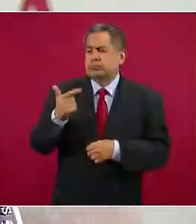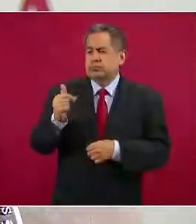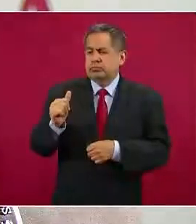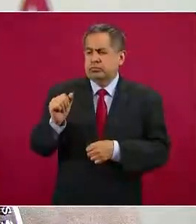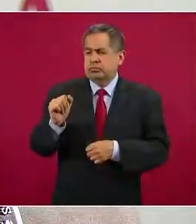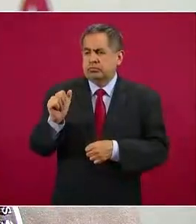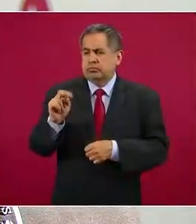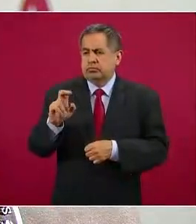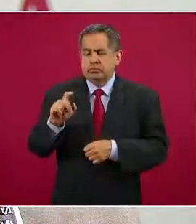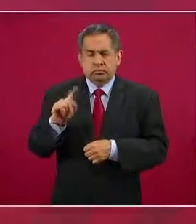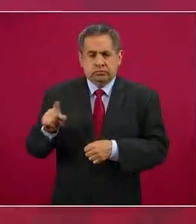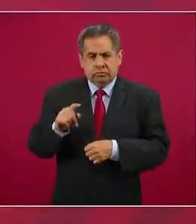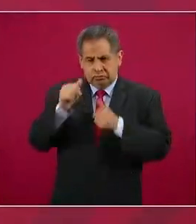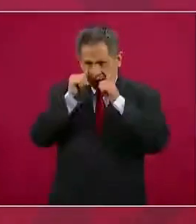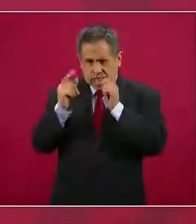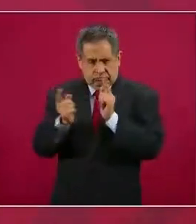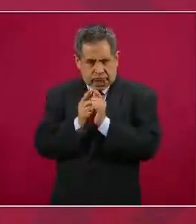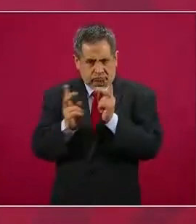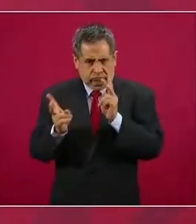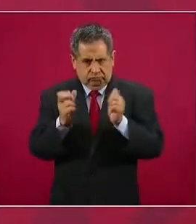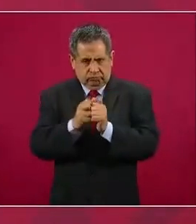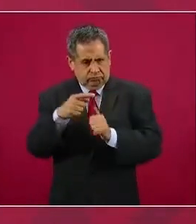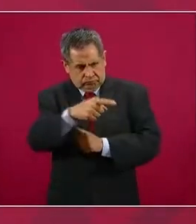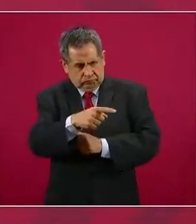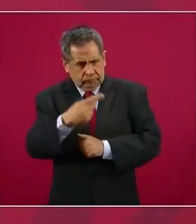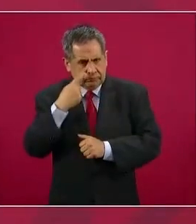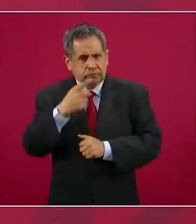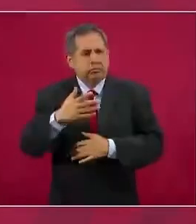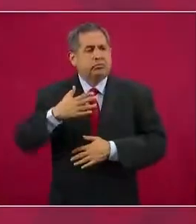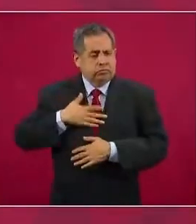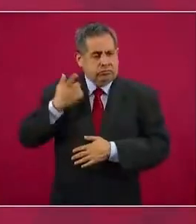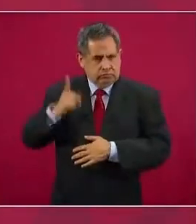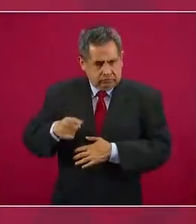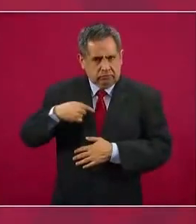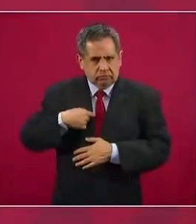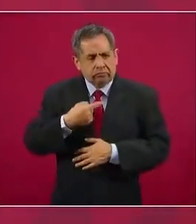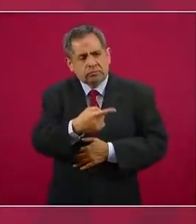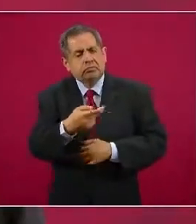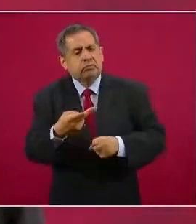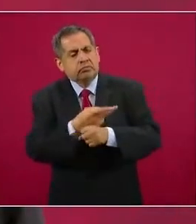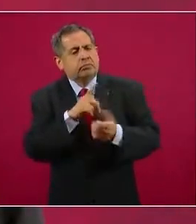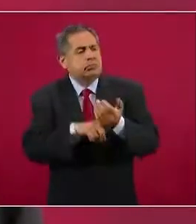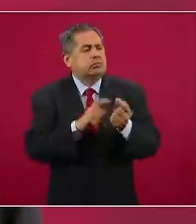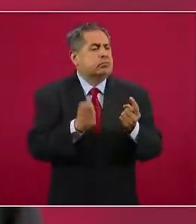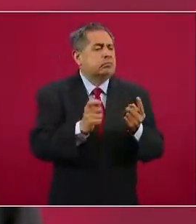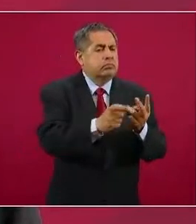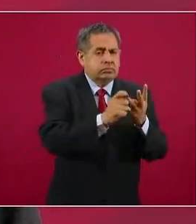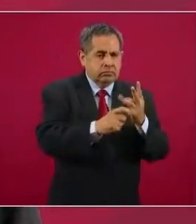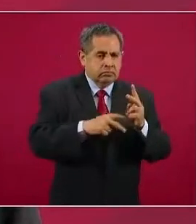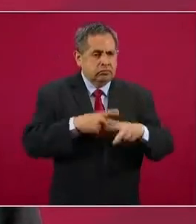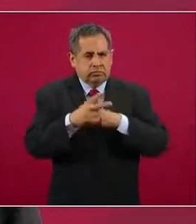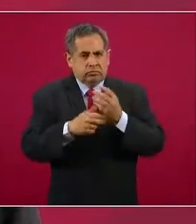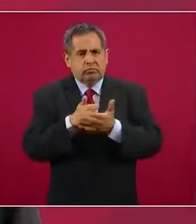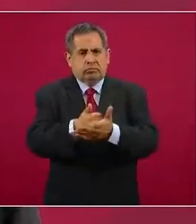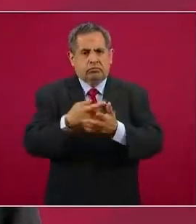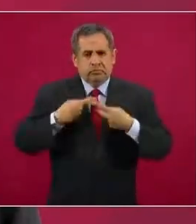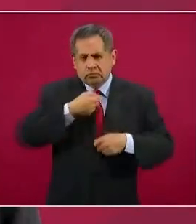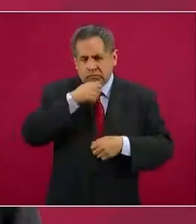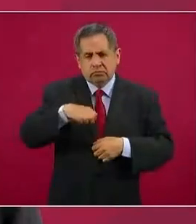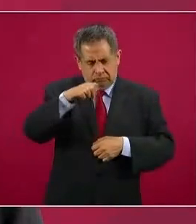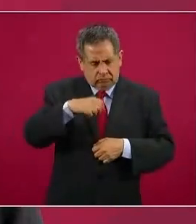de que te atienda y que vea en nombre mío cómo está la situación y se ayude a la gente.